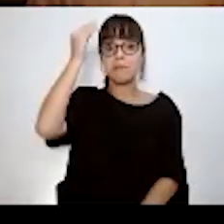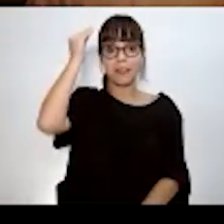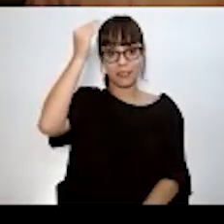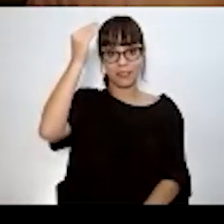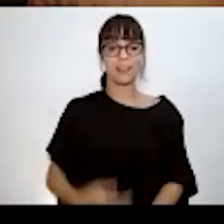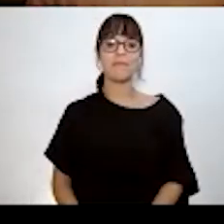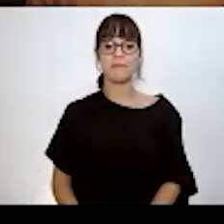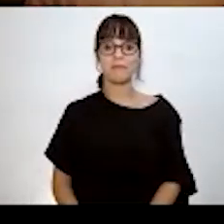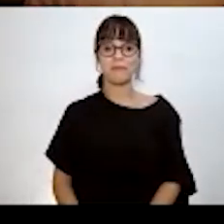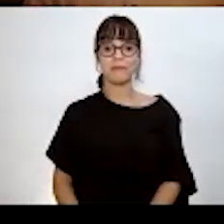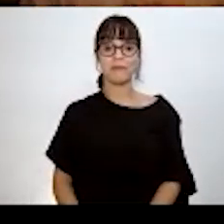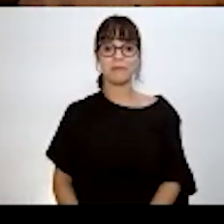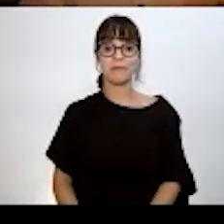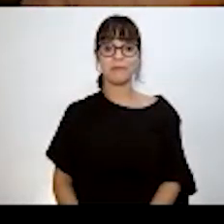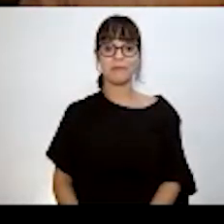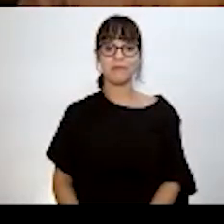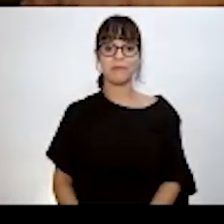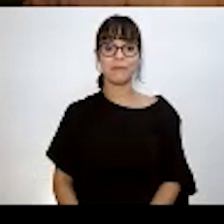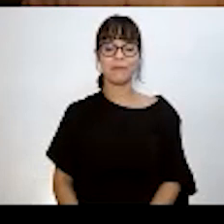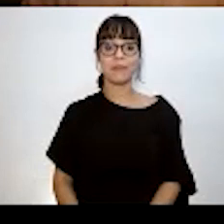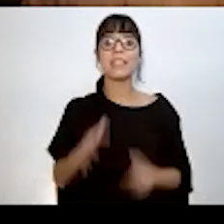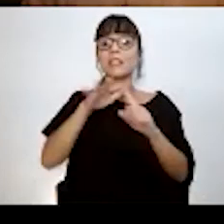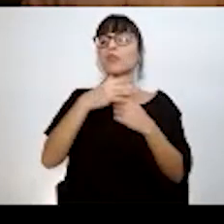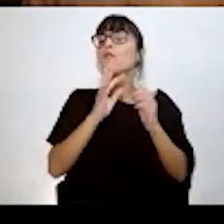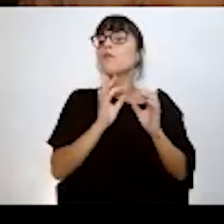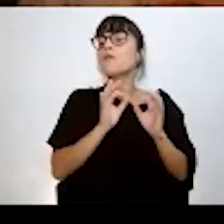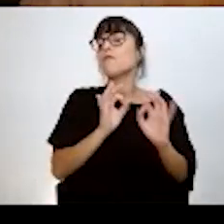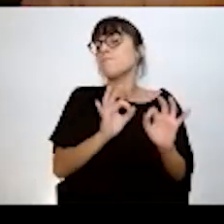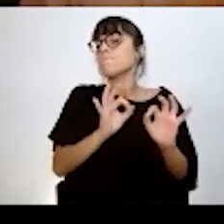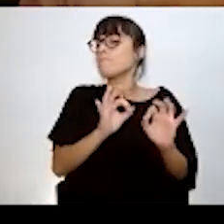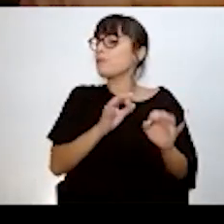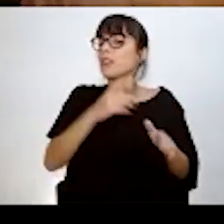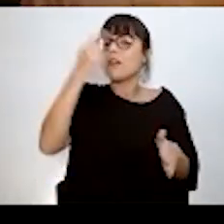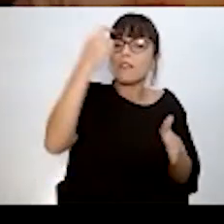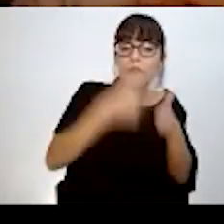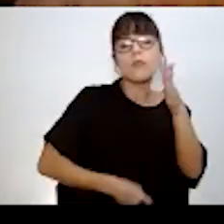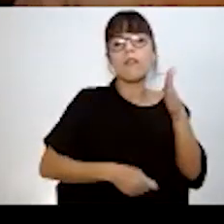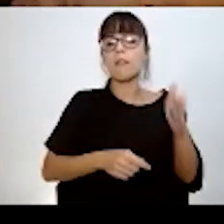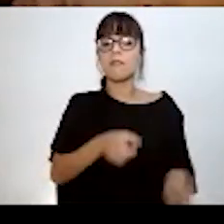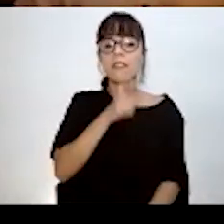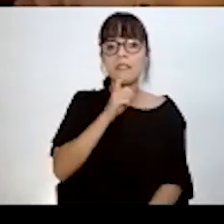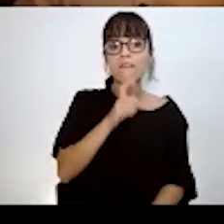de búsqueda de la isla de San Borondón, en momentos especialmente críticos, en la búsqueda de nuevas tierras, en lugares donde